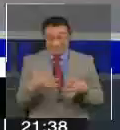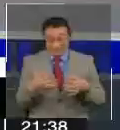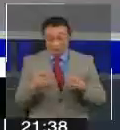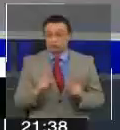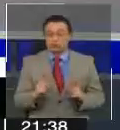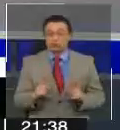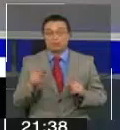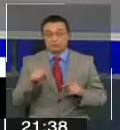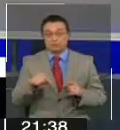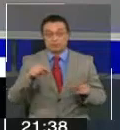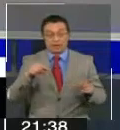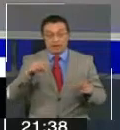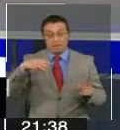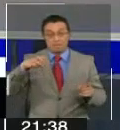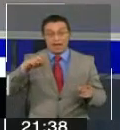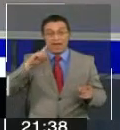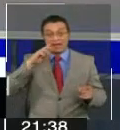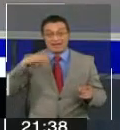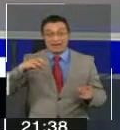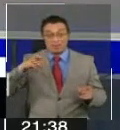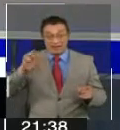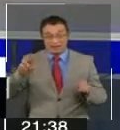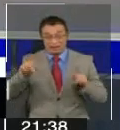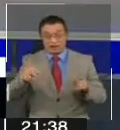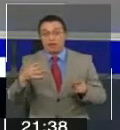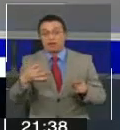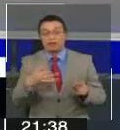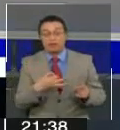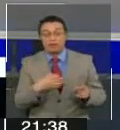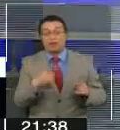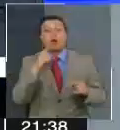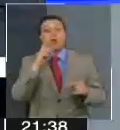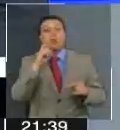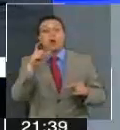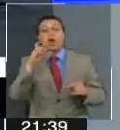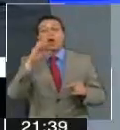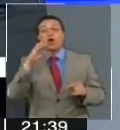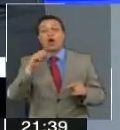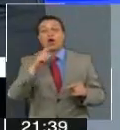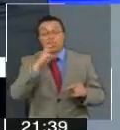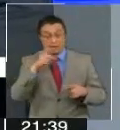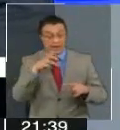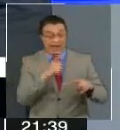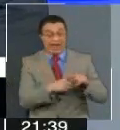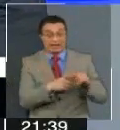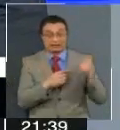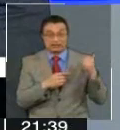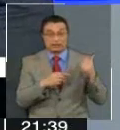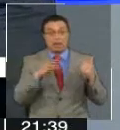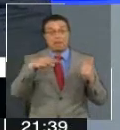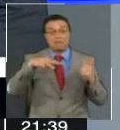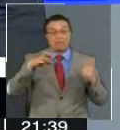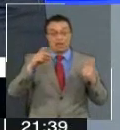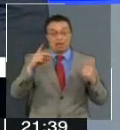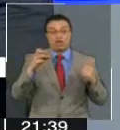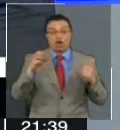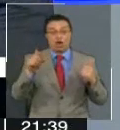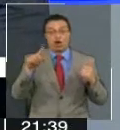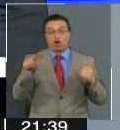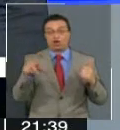el señor Mainemer, ¿le dijo usted que le había comentado a qué Contralor las irregularidades? Al ex Contralor. ¿Ramiro Mendoza? Al ex